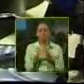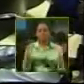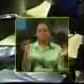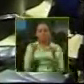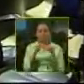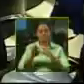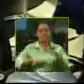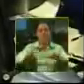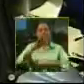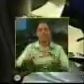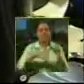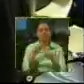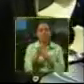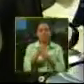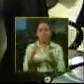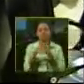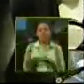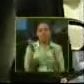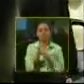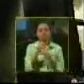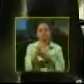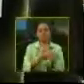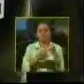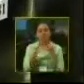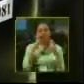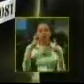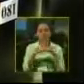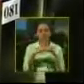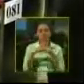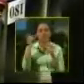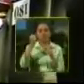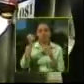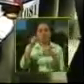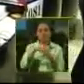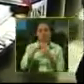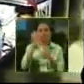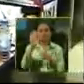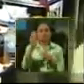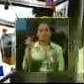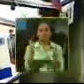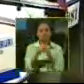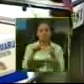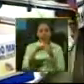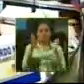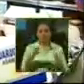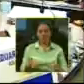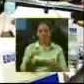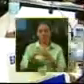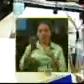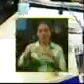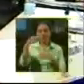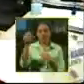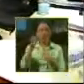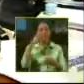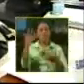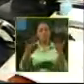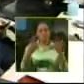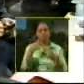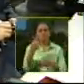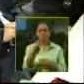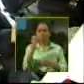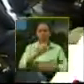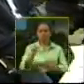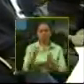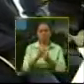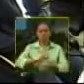más adelante de lo que han hecho muchos países en el reconocimiento de los derechos de sus conciudadanos en el exterior. Podemos decir también con